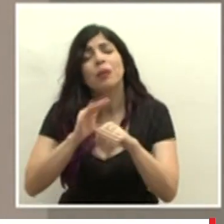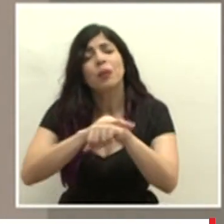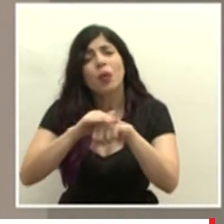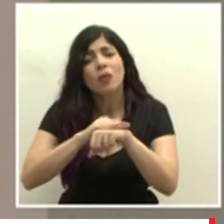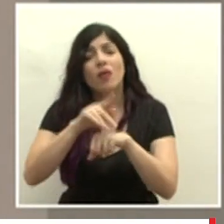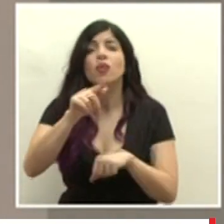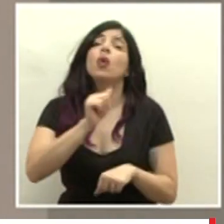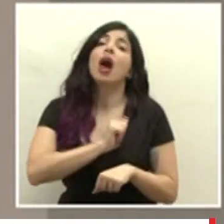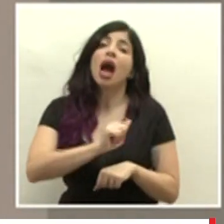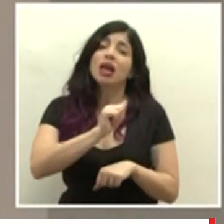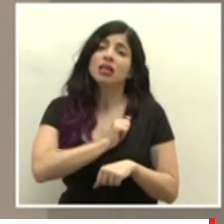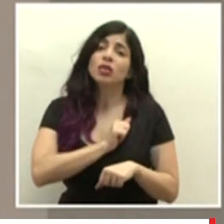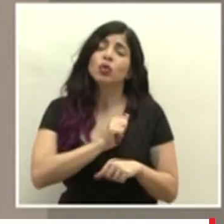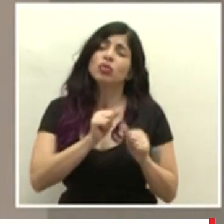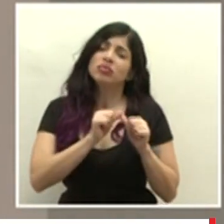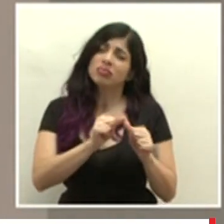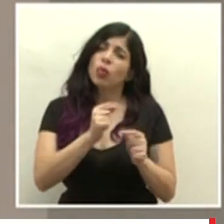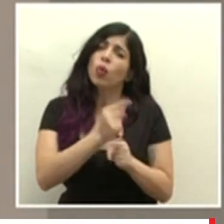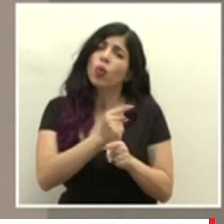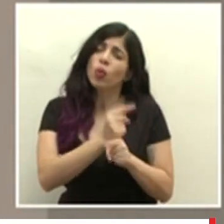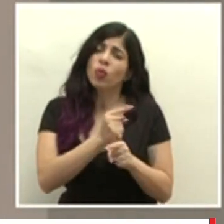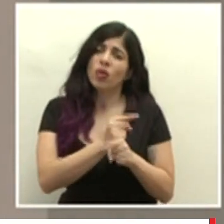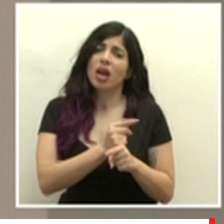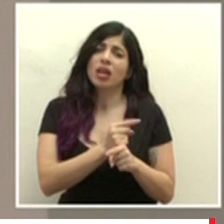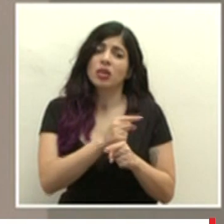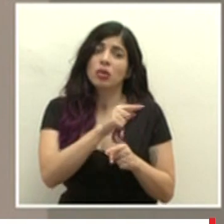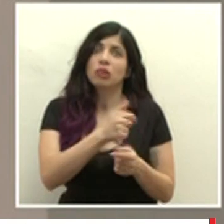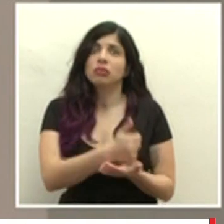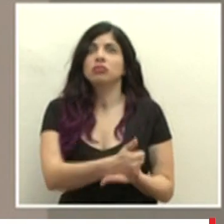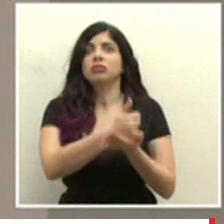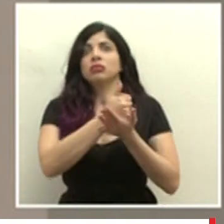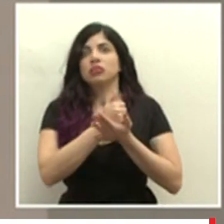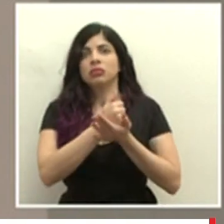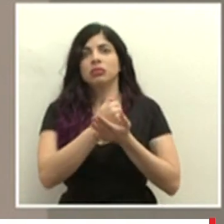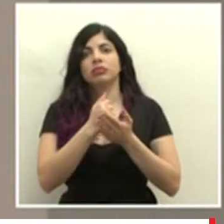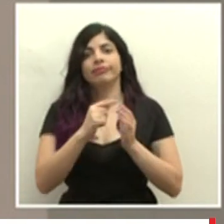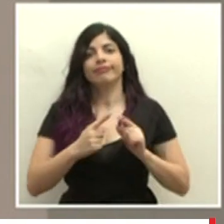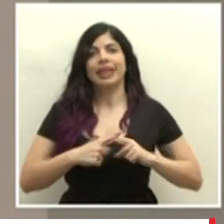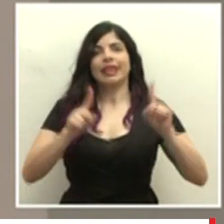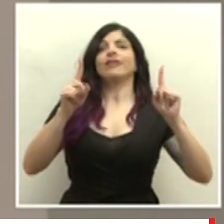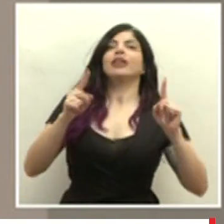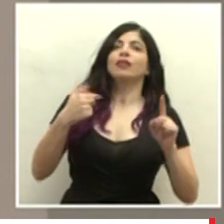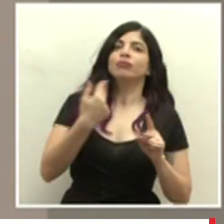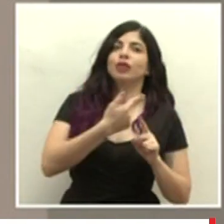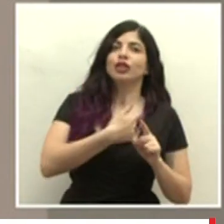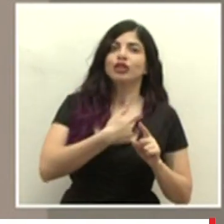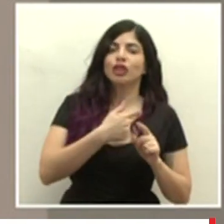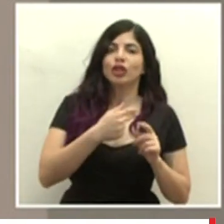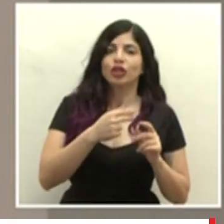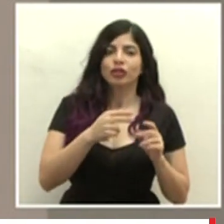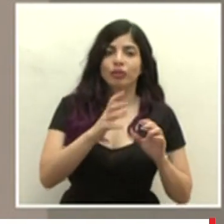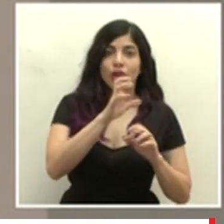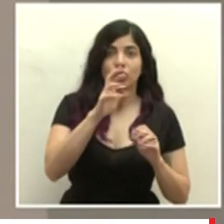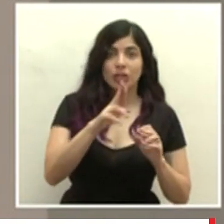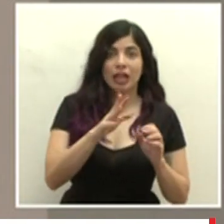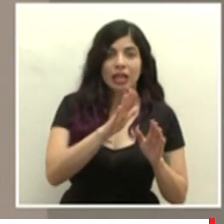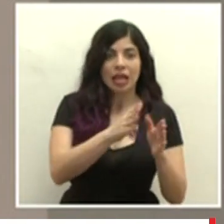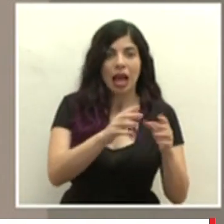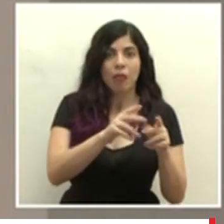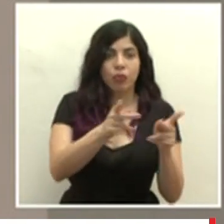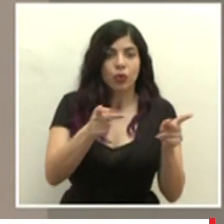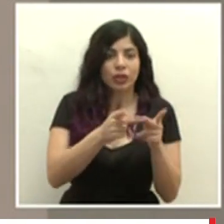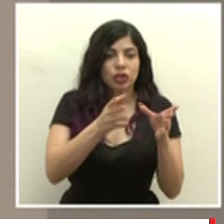esos comportamientos adecuados que nos han permitido justamente diferenciarnos y estar en una posición privilegiada en medio